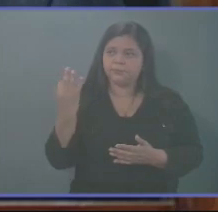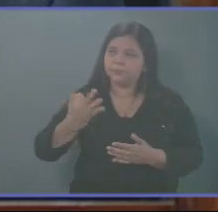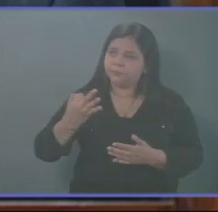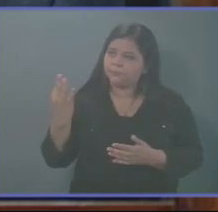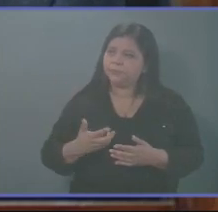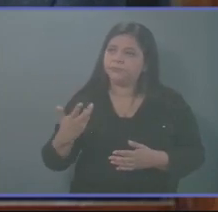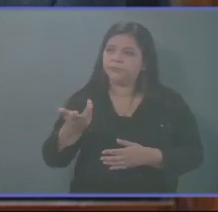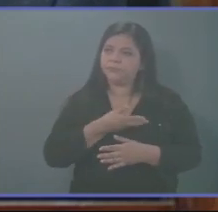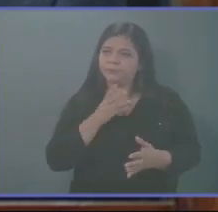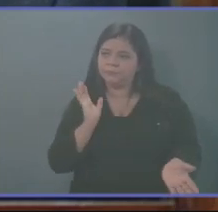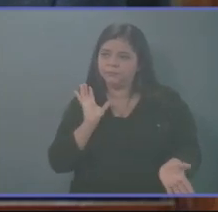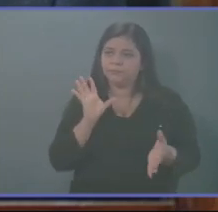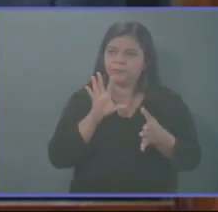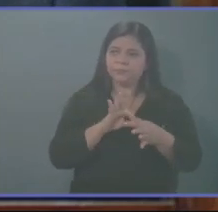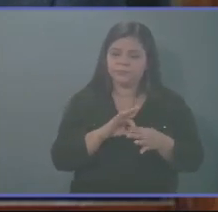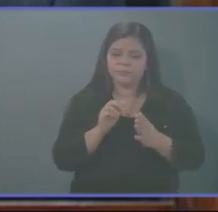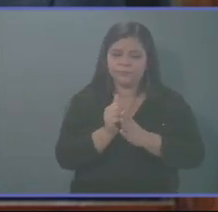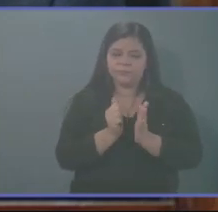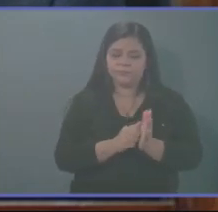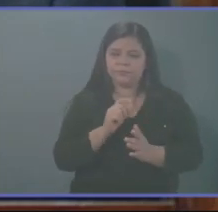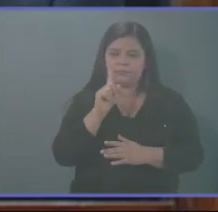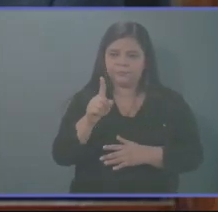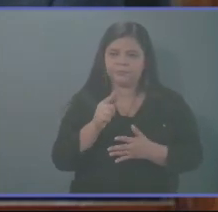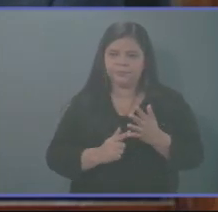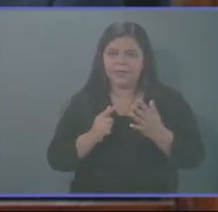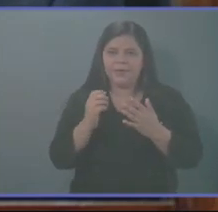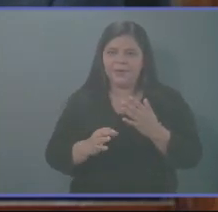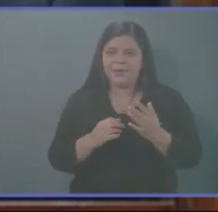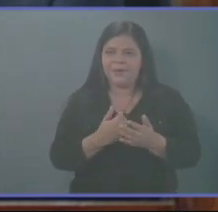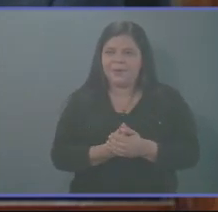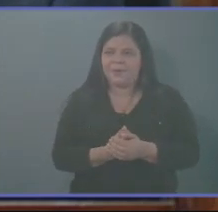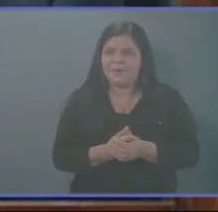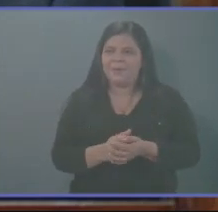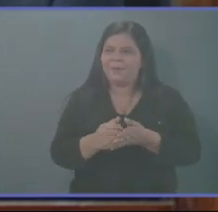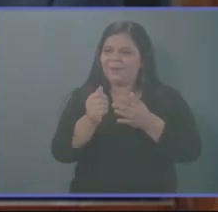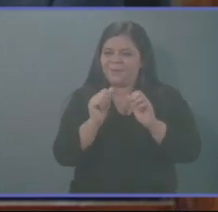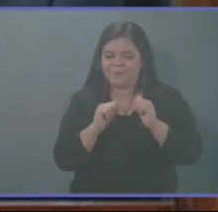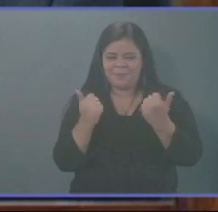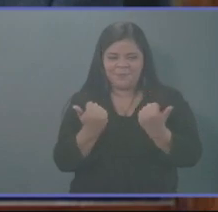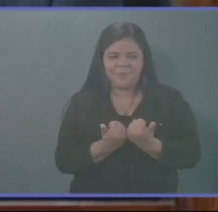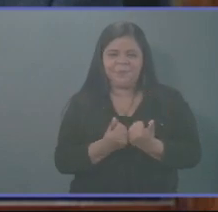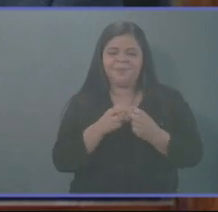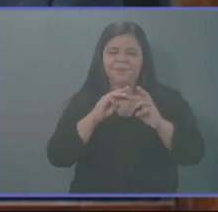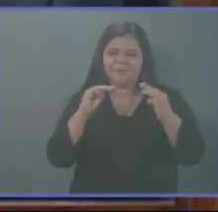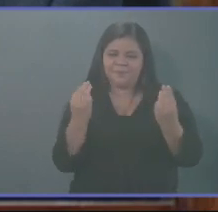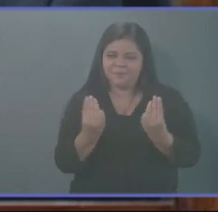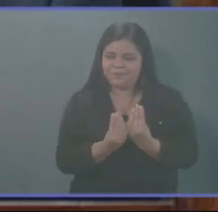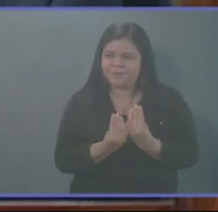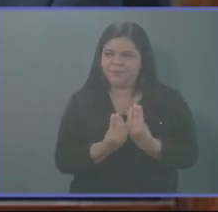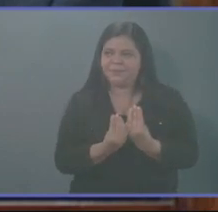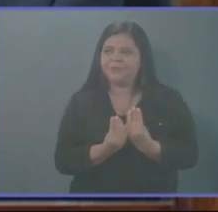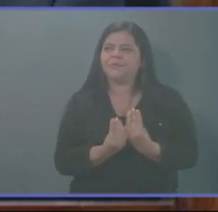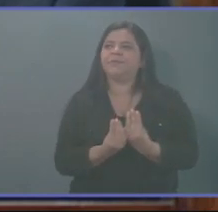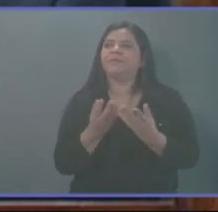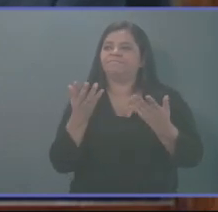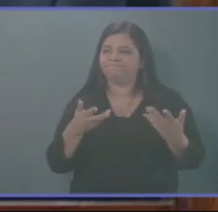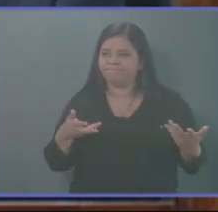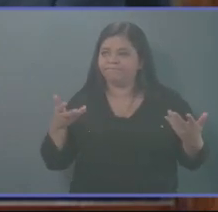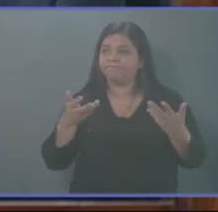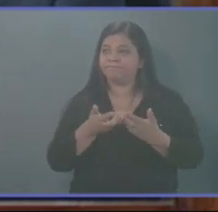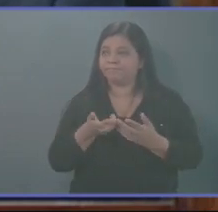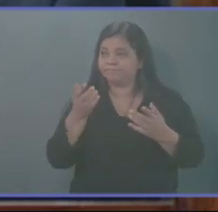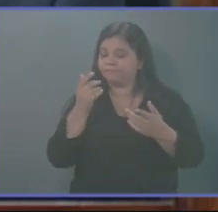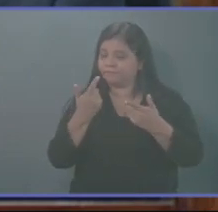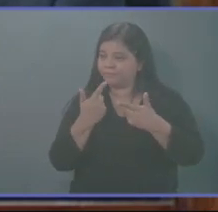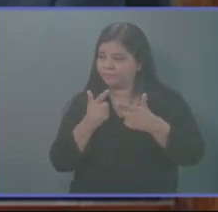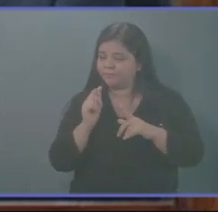también relacionar el artículo 1 de la Ley de Proscripción de maras, pandillas y agrupaciones, asociaciones y organizaciones de naturaleza criminal, el cual